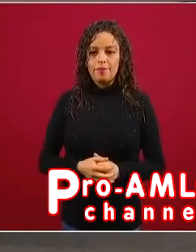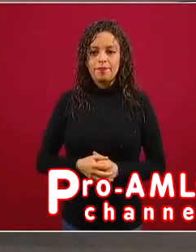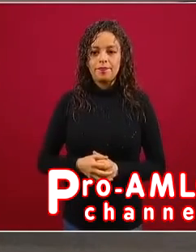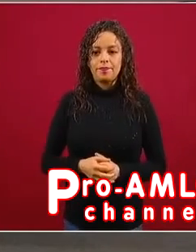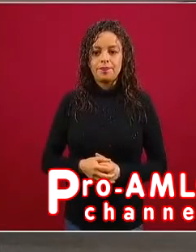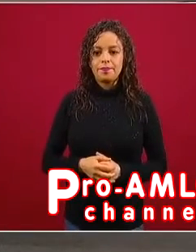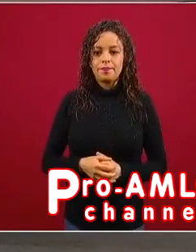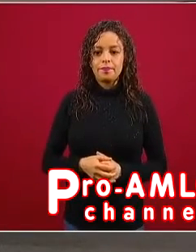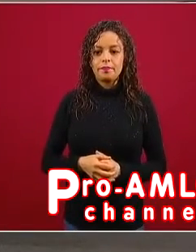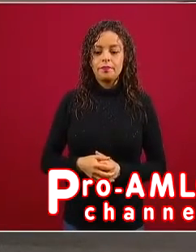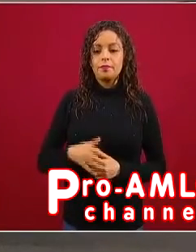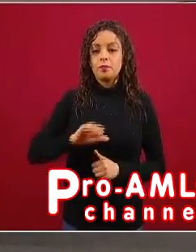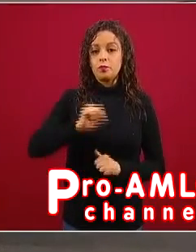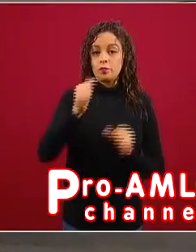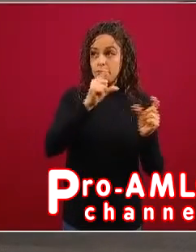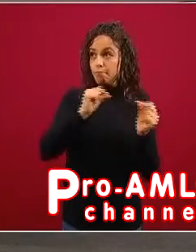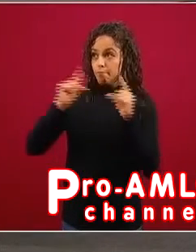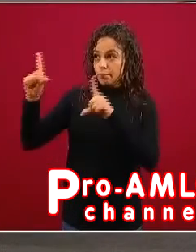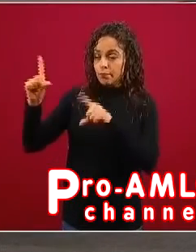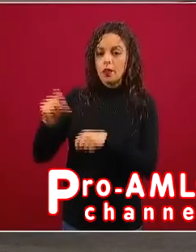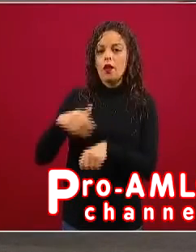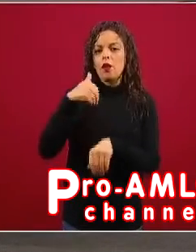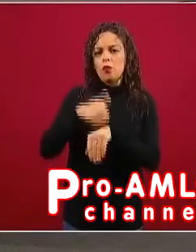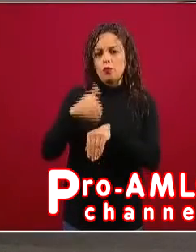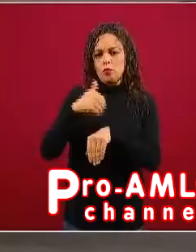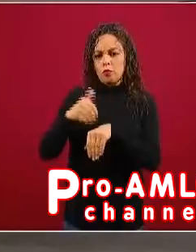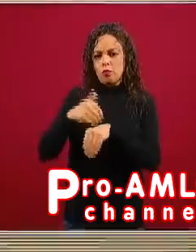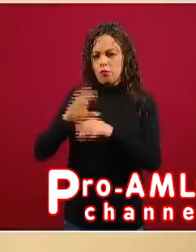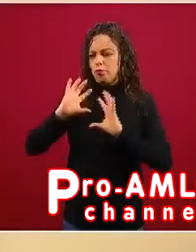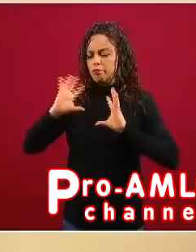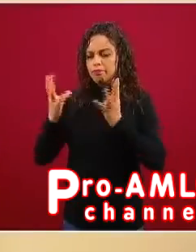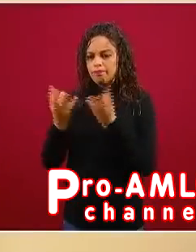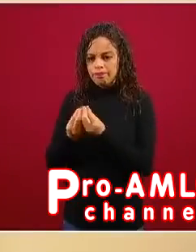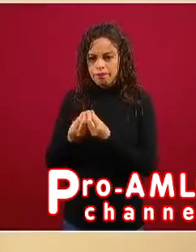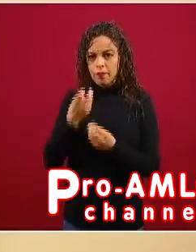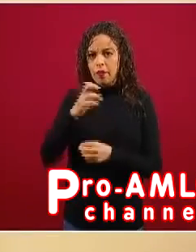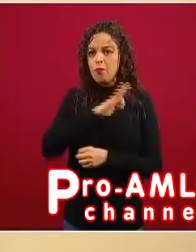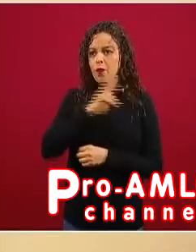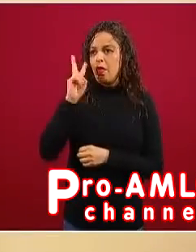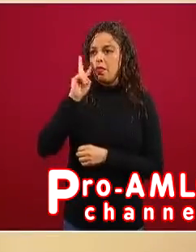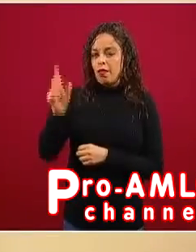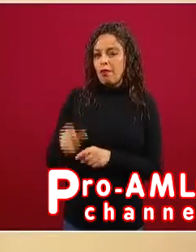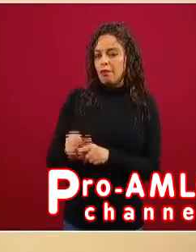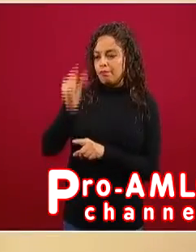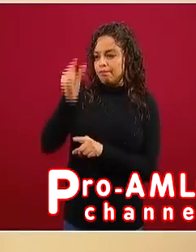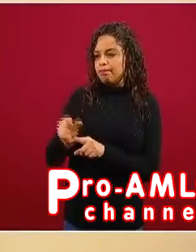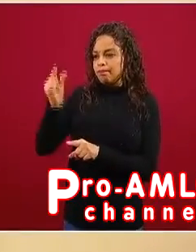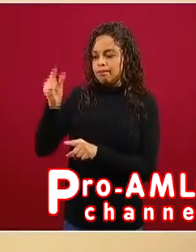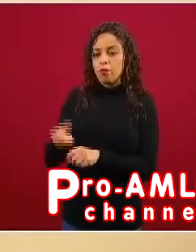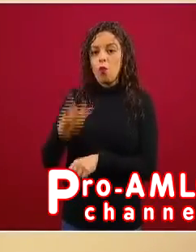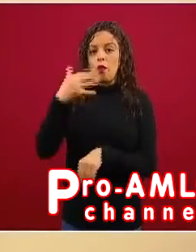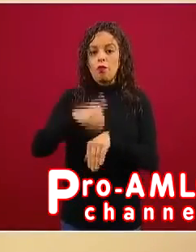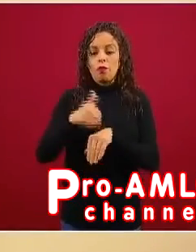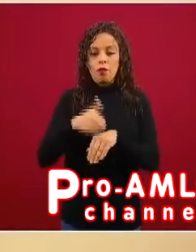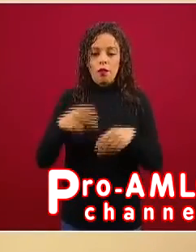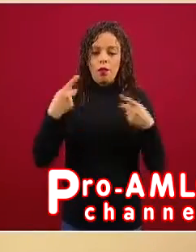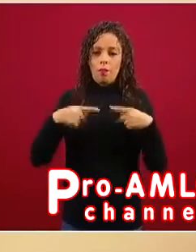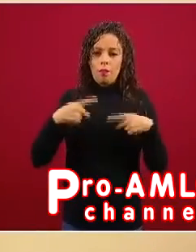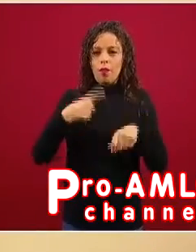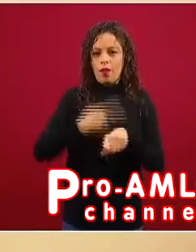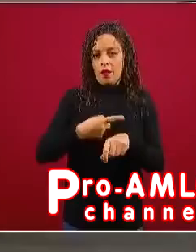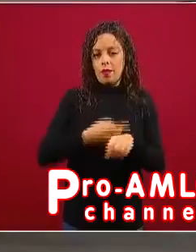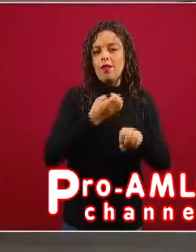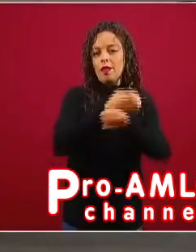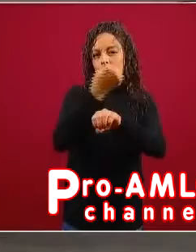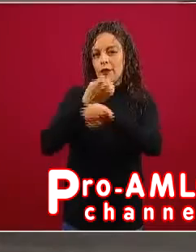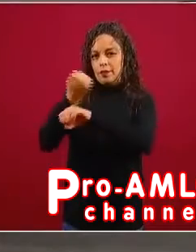misma distribución, solamente que con los números completos enteros, para que ustedes tengan la distribución y el número de casos en cada entidad federativa.